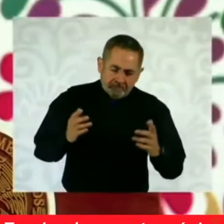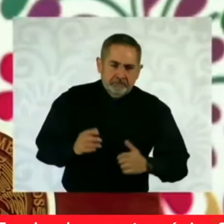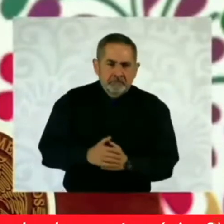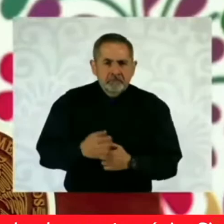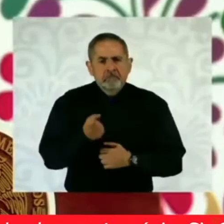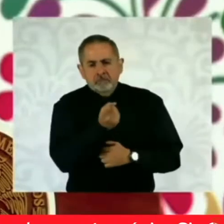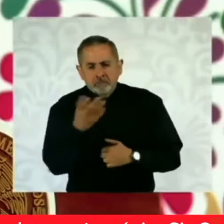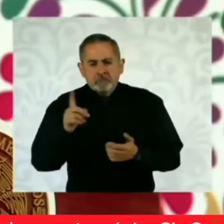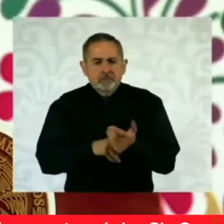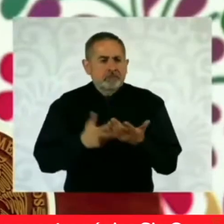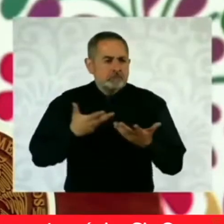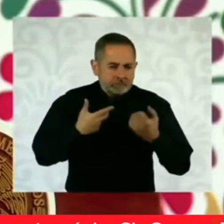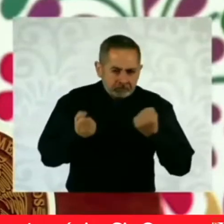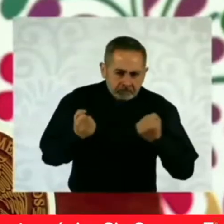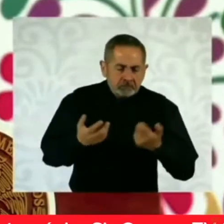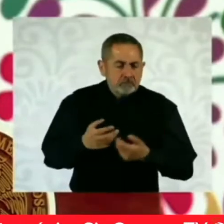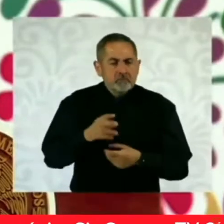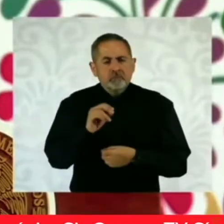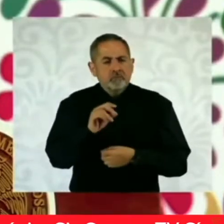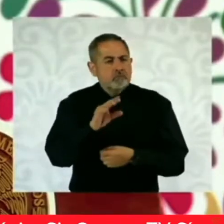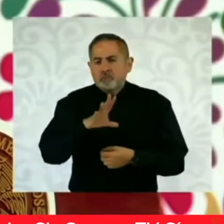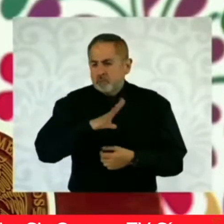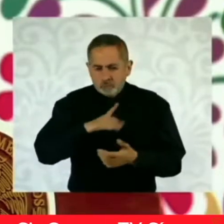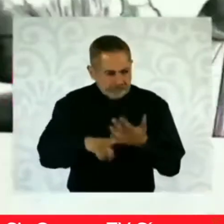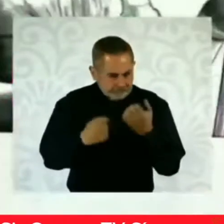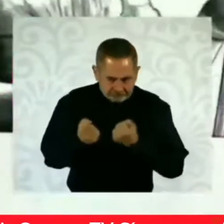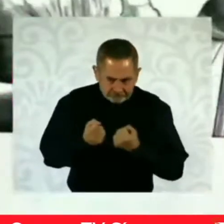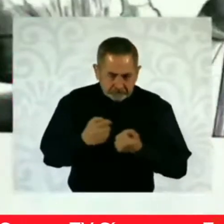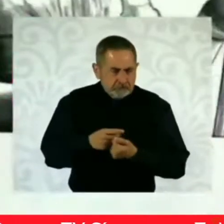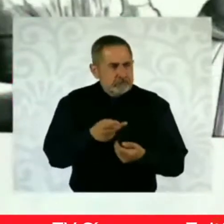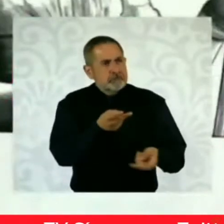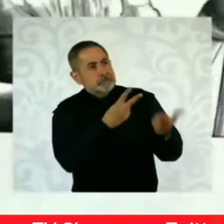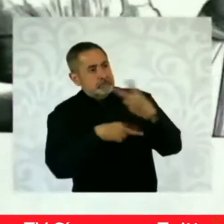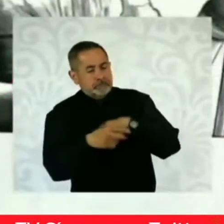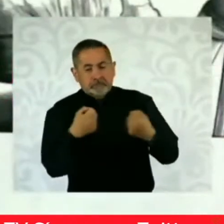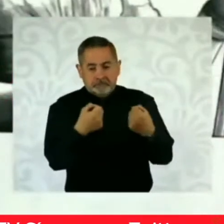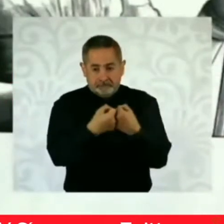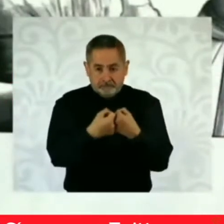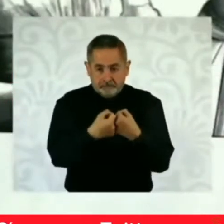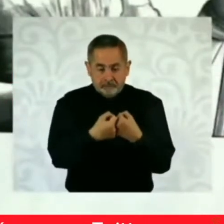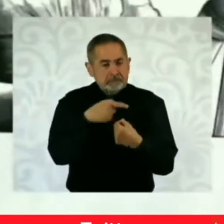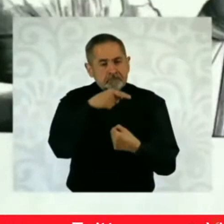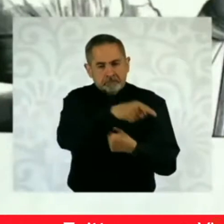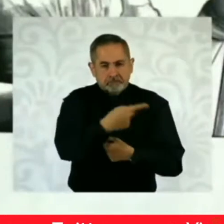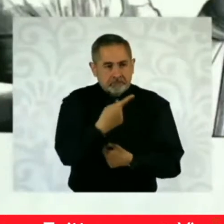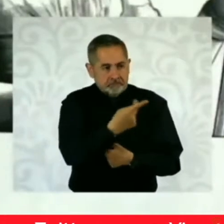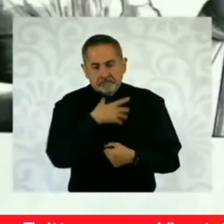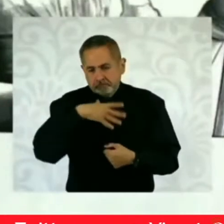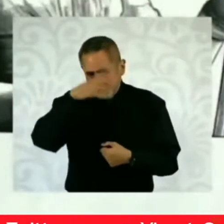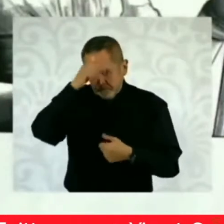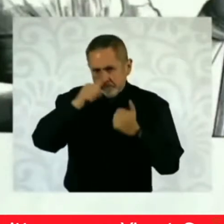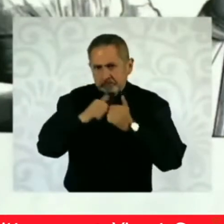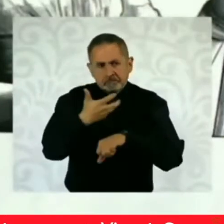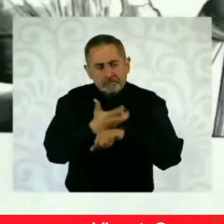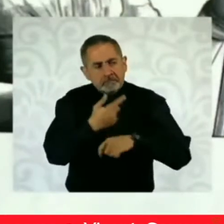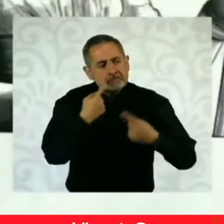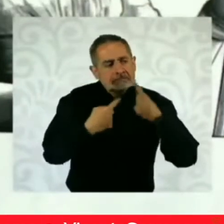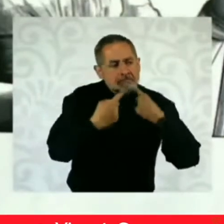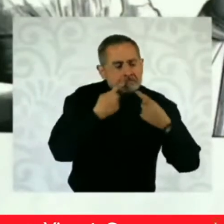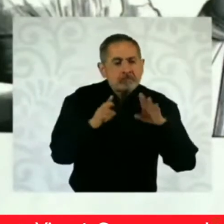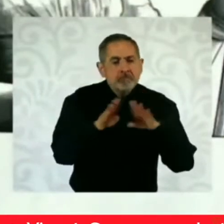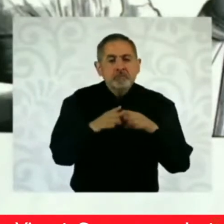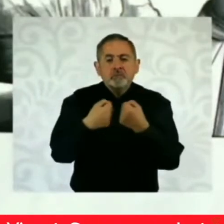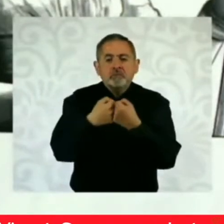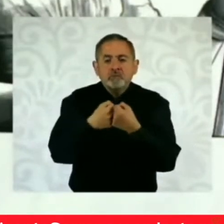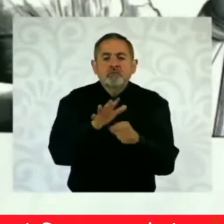tienen vehículo, otros muchísimos no tienen vehículo. Llegan a la frontera, que tiene que haber un acuerdo con el gobierno de Estados Unidos a